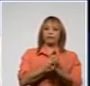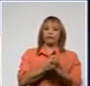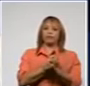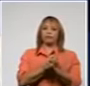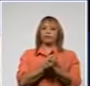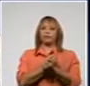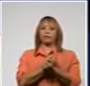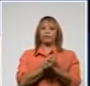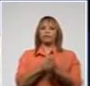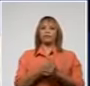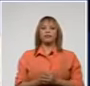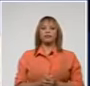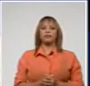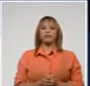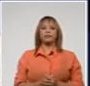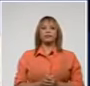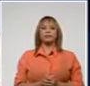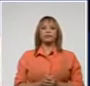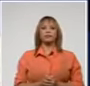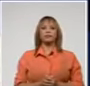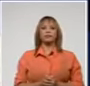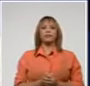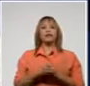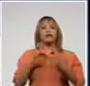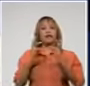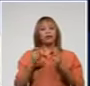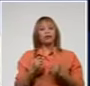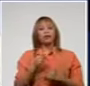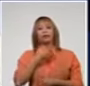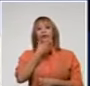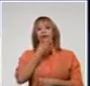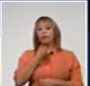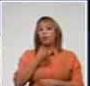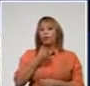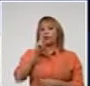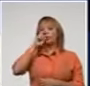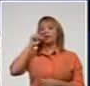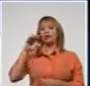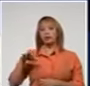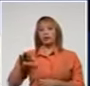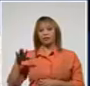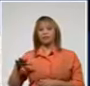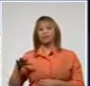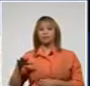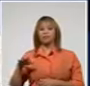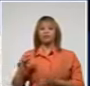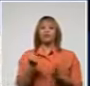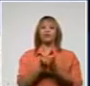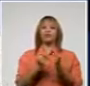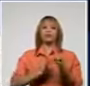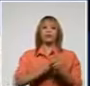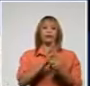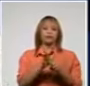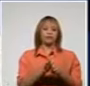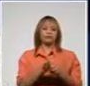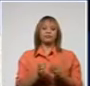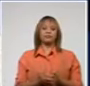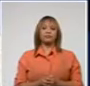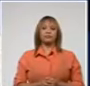el número de jóvenes y de niños que estamos teniendo confirmados con la COVID.